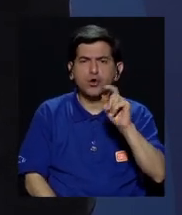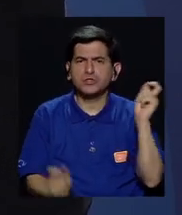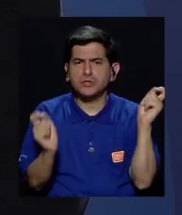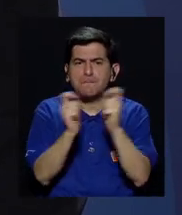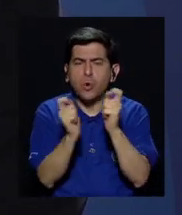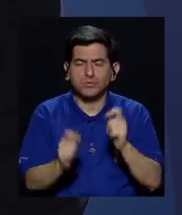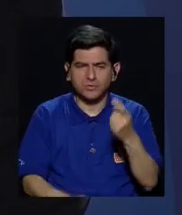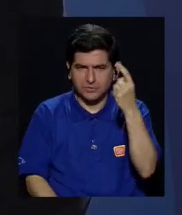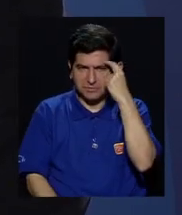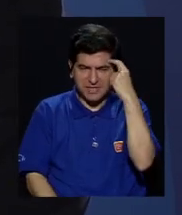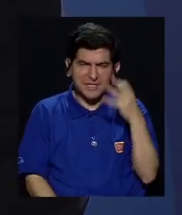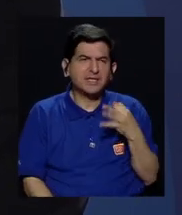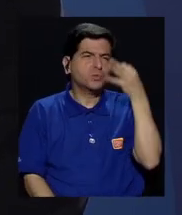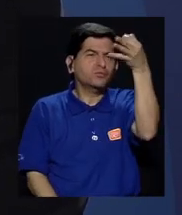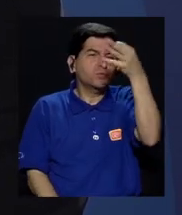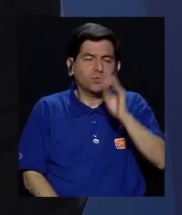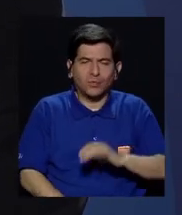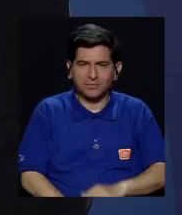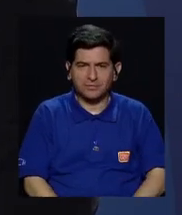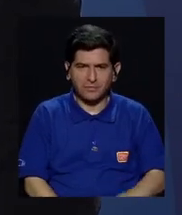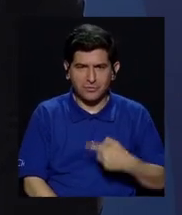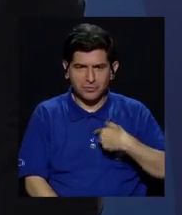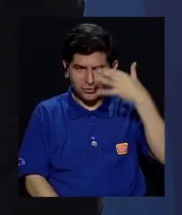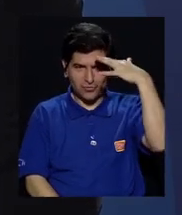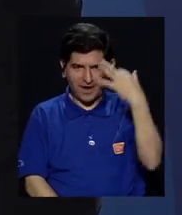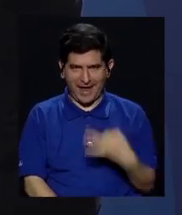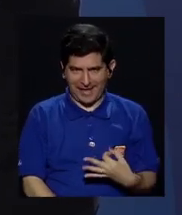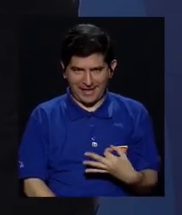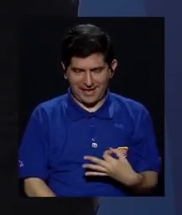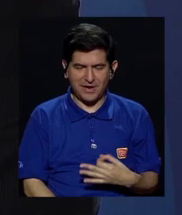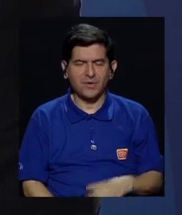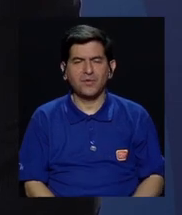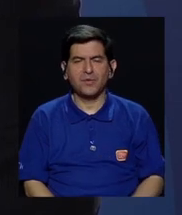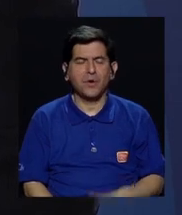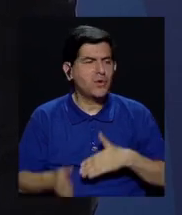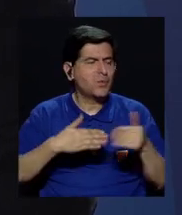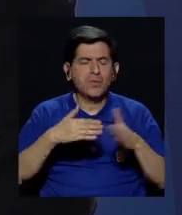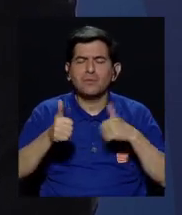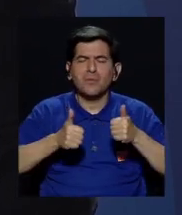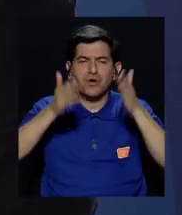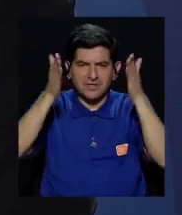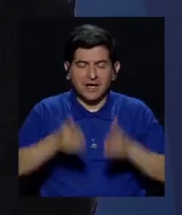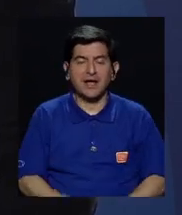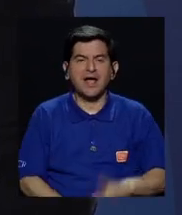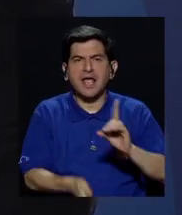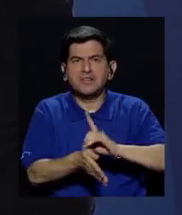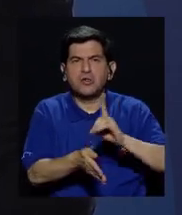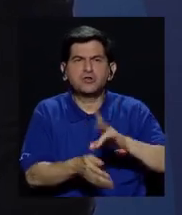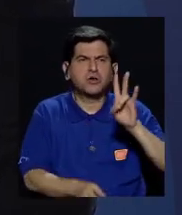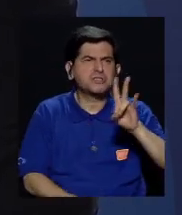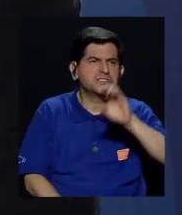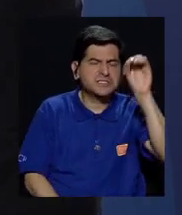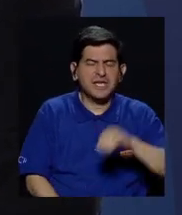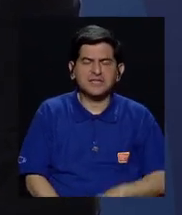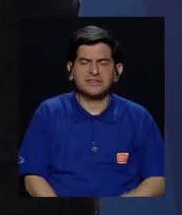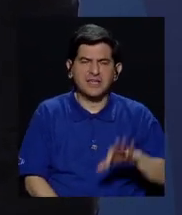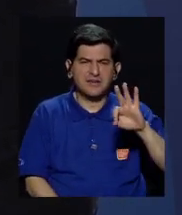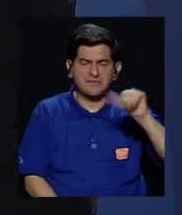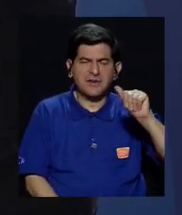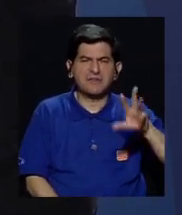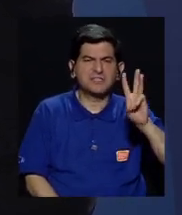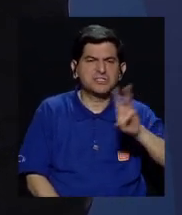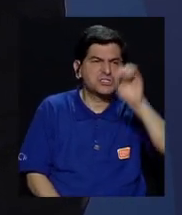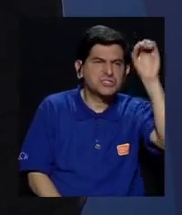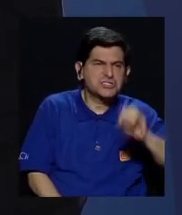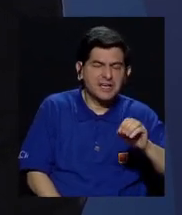hablando de predicciones yo estoy convencido de que cualquiera de los candidatos y el doctor que anda como en siete puntos o fabricio que anda como en